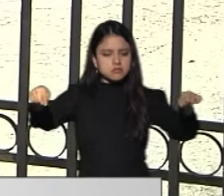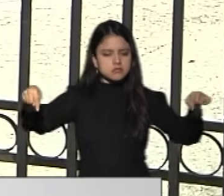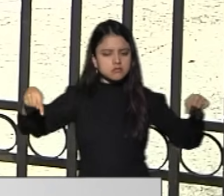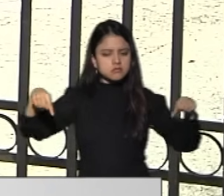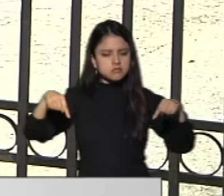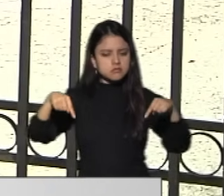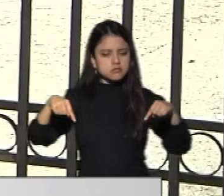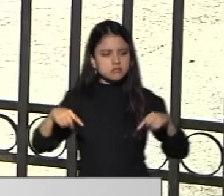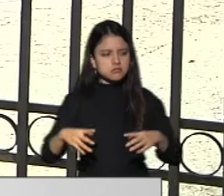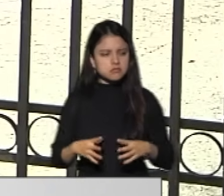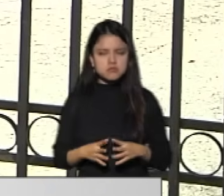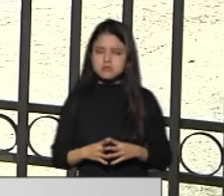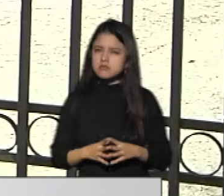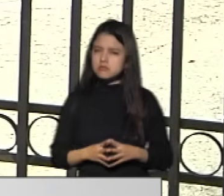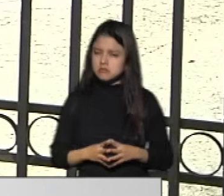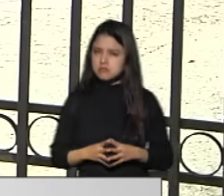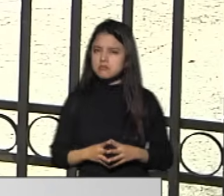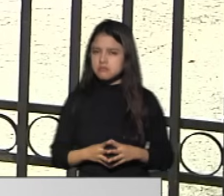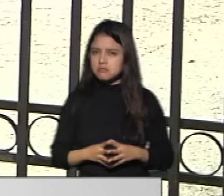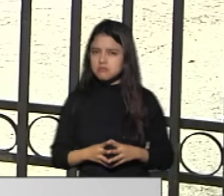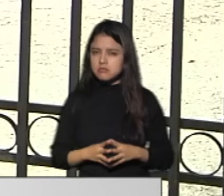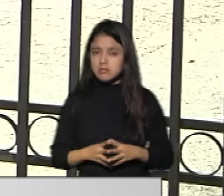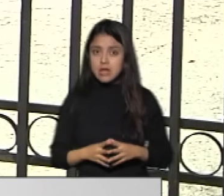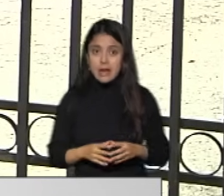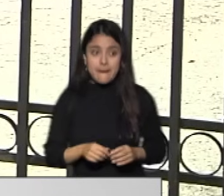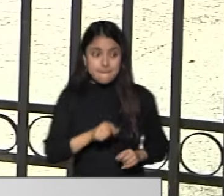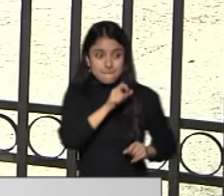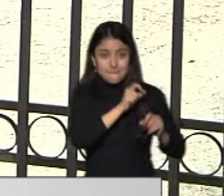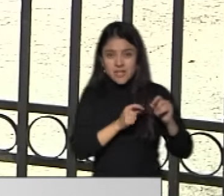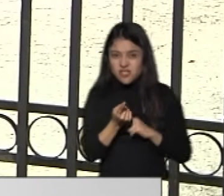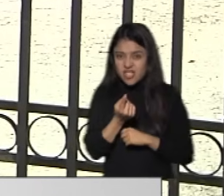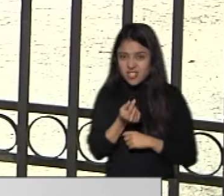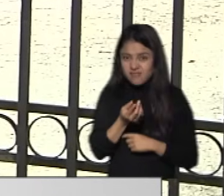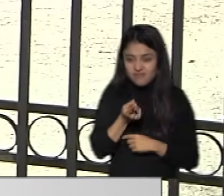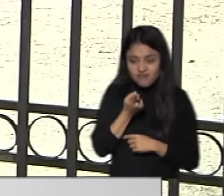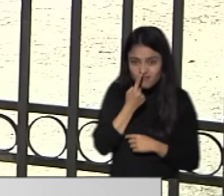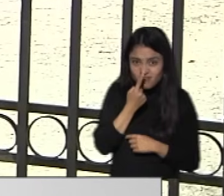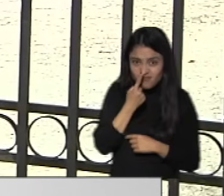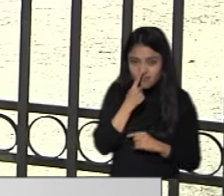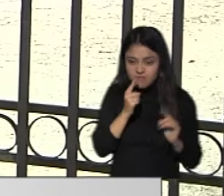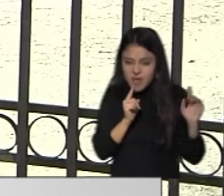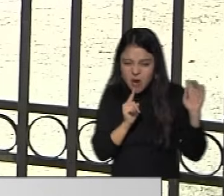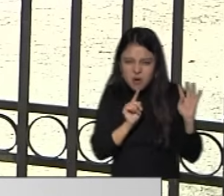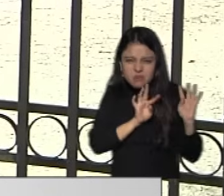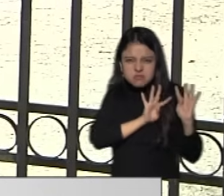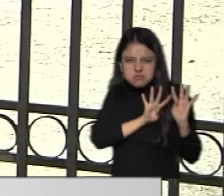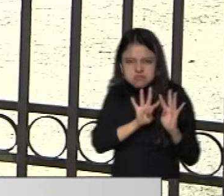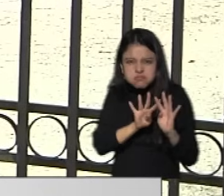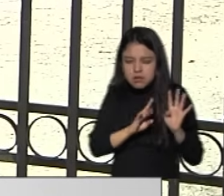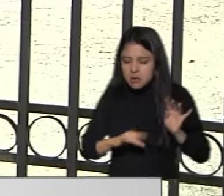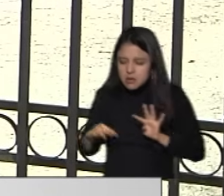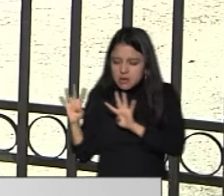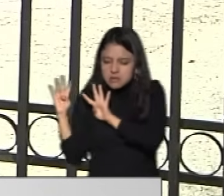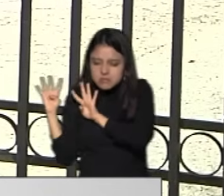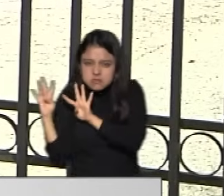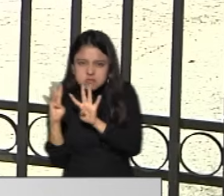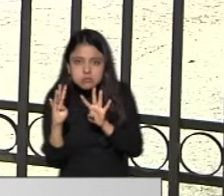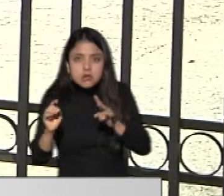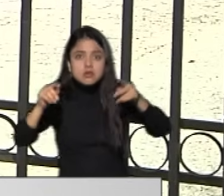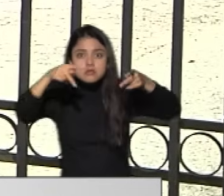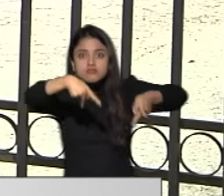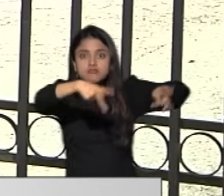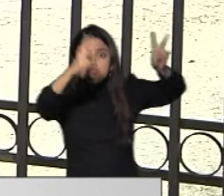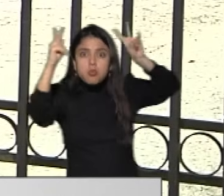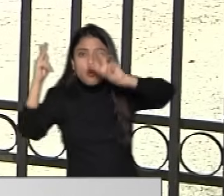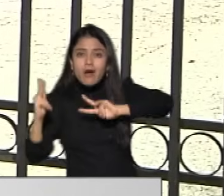llegaron los investigadores, por la multitud que se aglomeró además aquí en este lugar, en el puente peatonal que conecta a Medicina